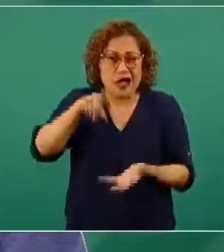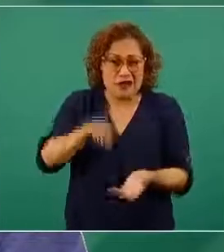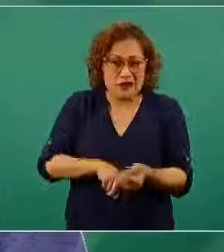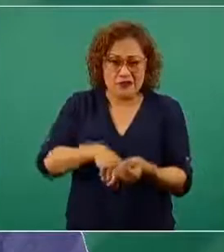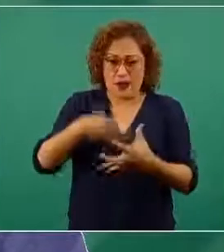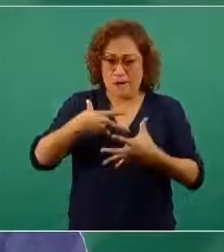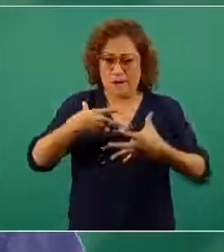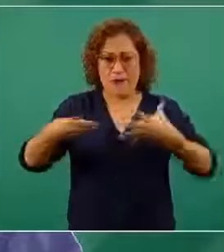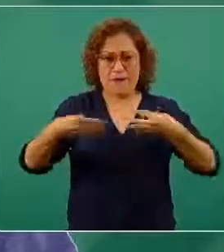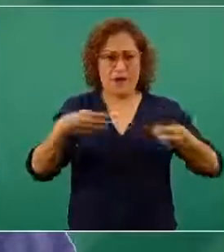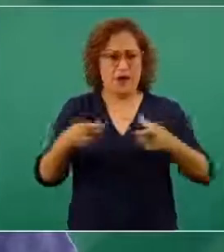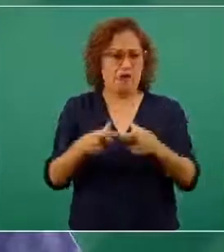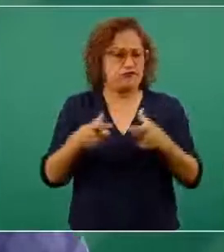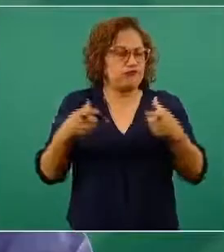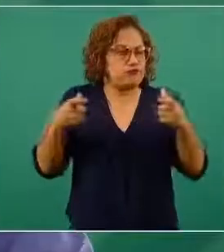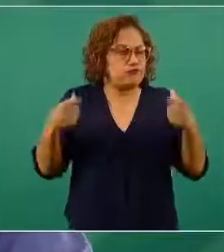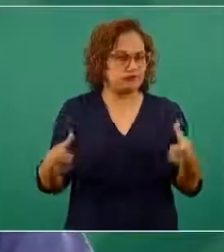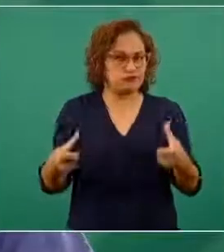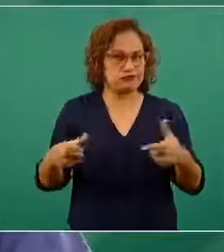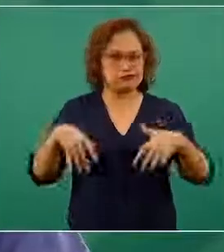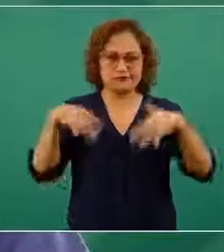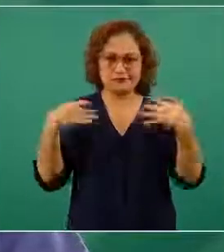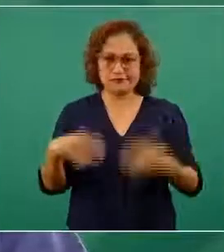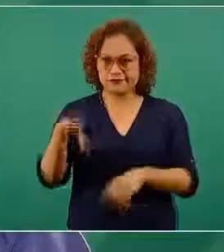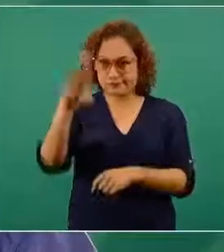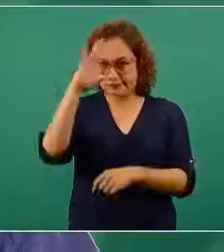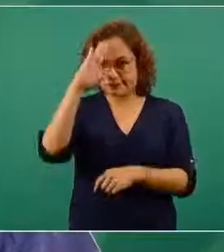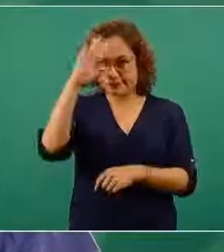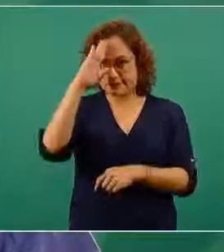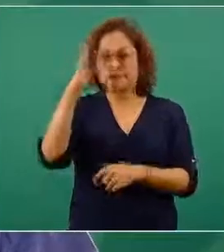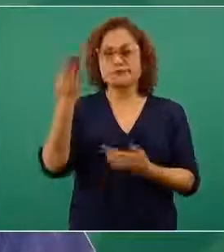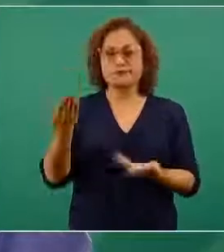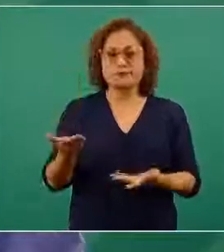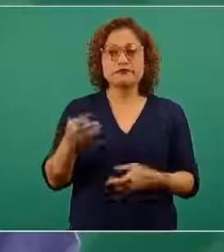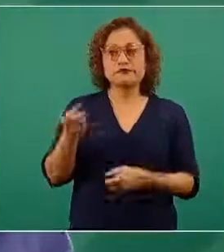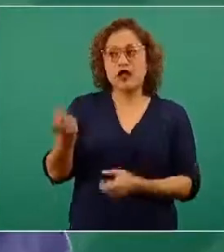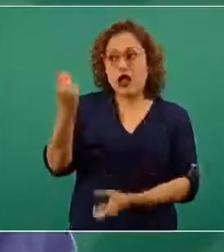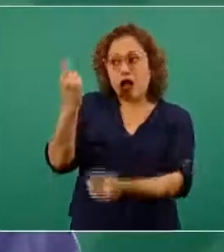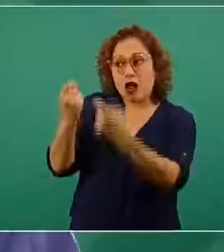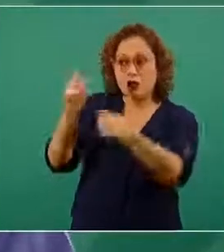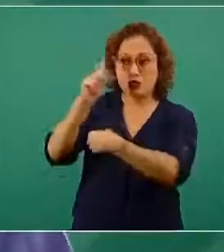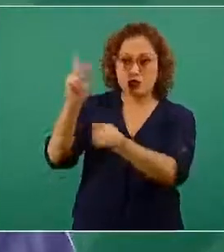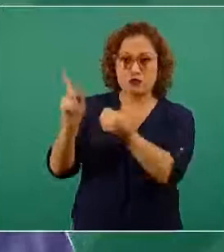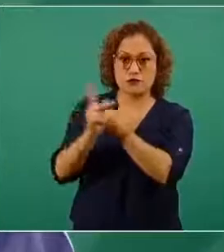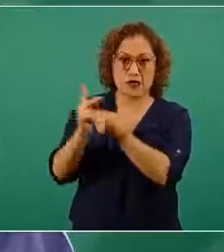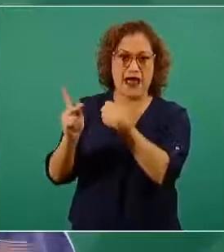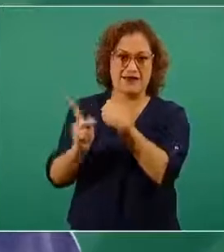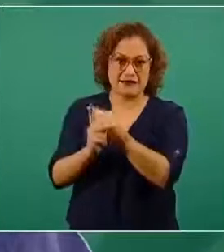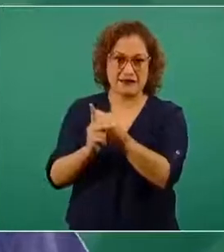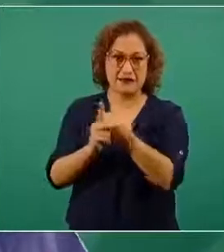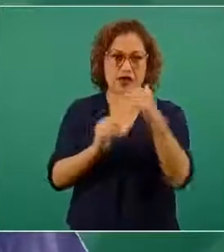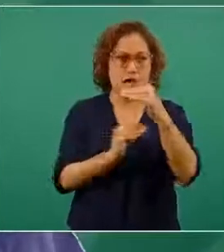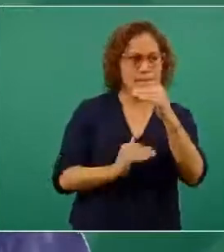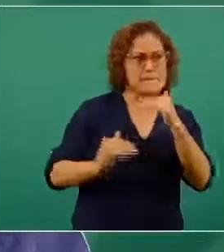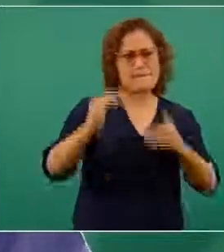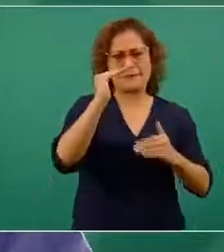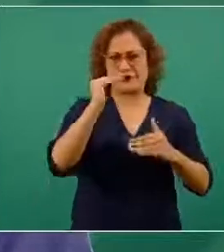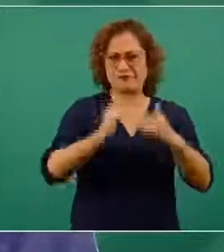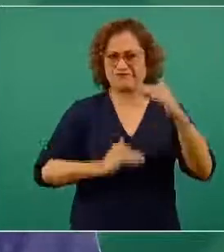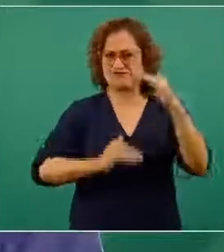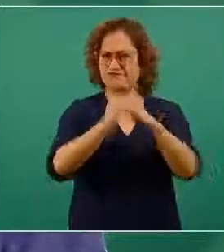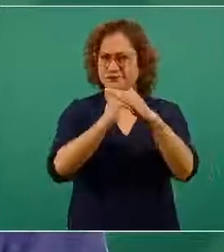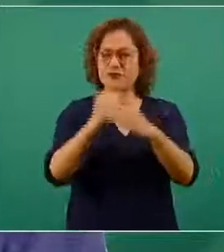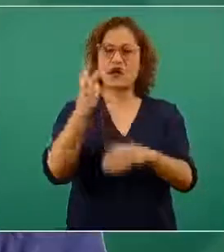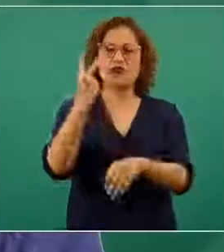muy intensa. En algunos casos se trata de la segunda ola, es decir, la nueva, un segundo ciclo